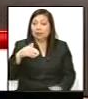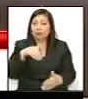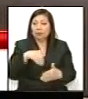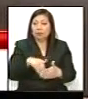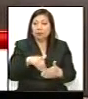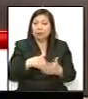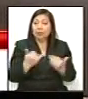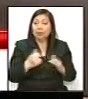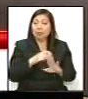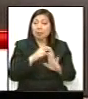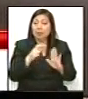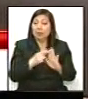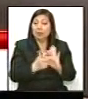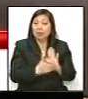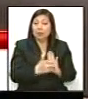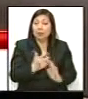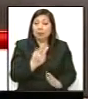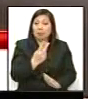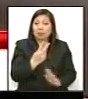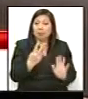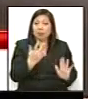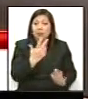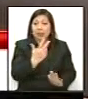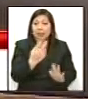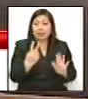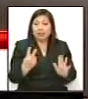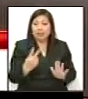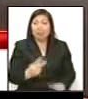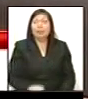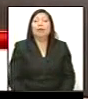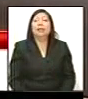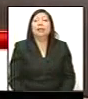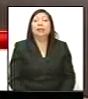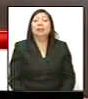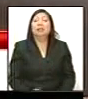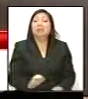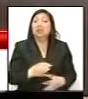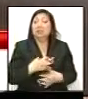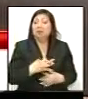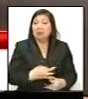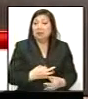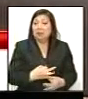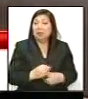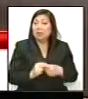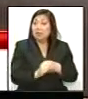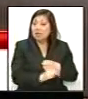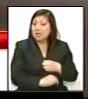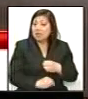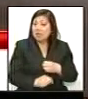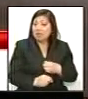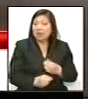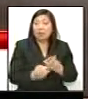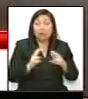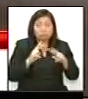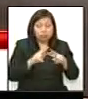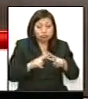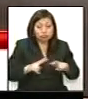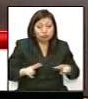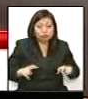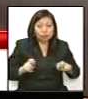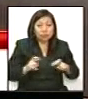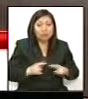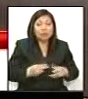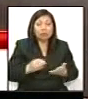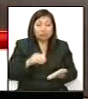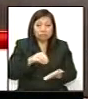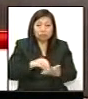de este proyecto de ley 2737 que declara interés nacional y necesidad pública la investigación,